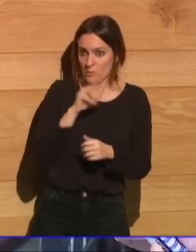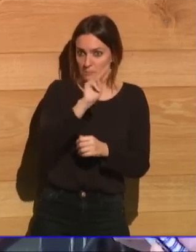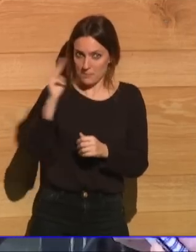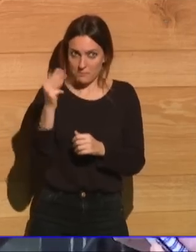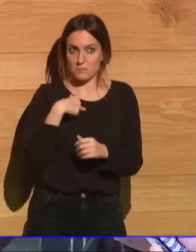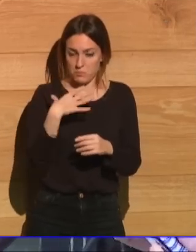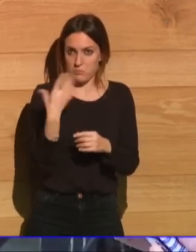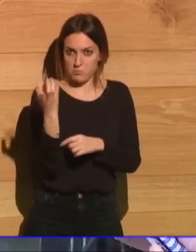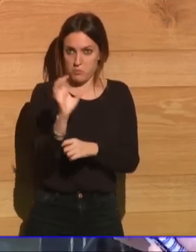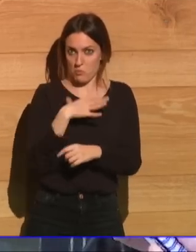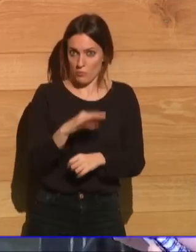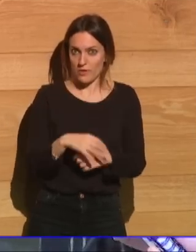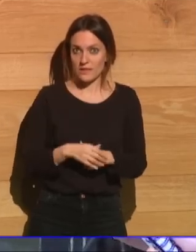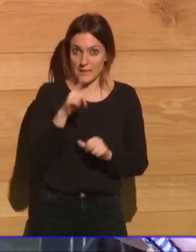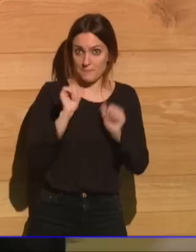6:30.